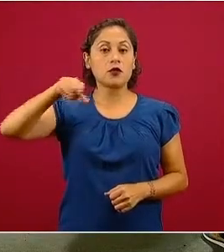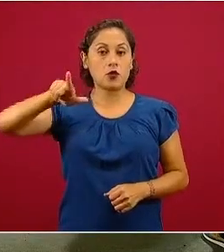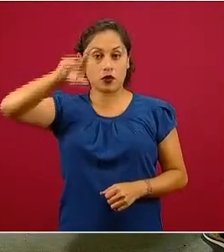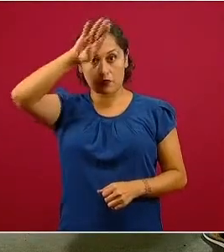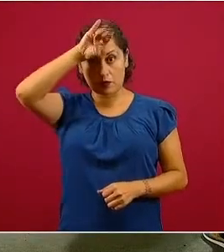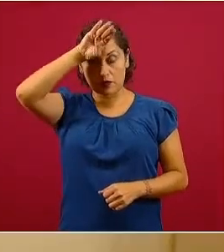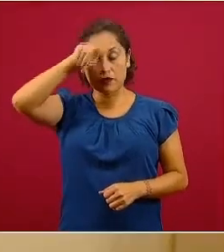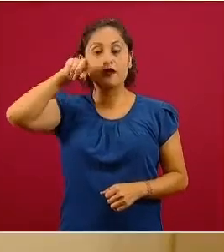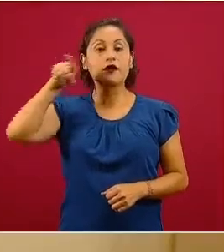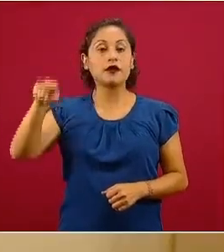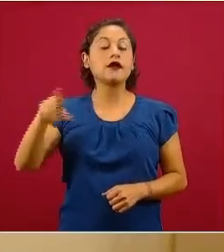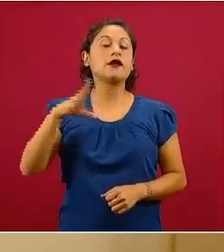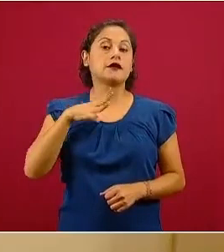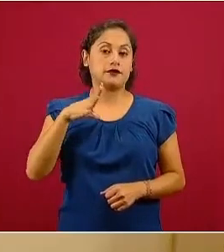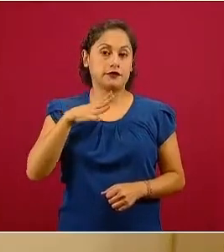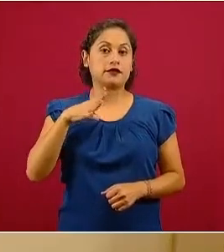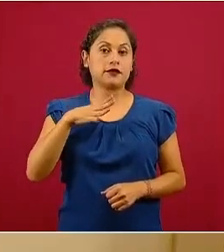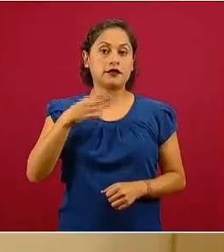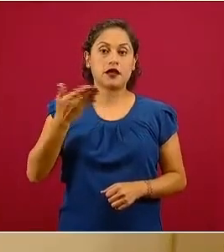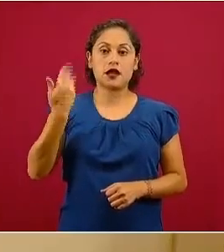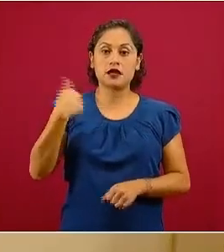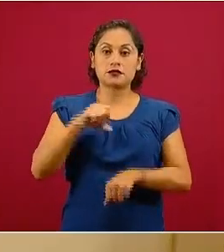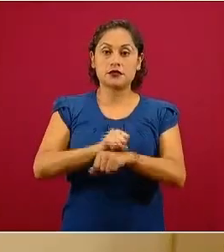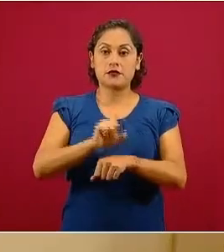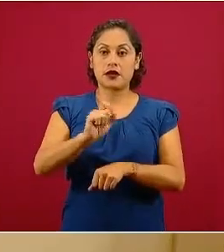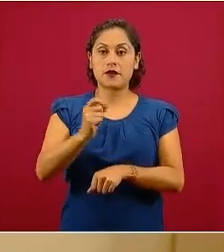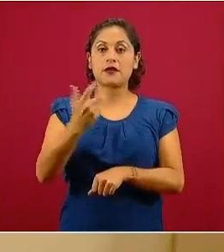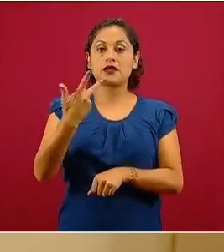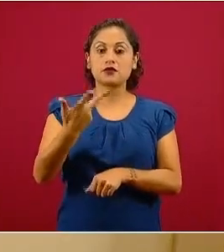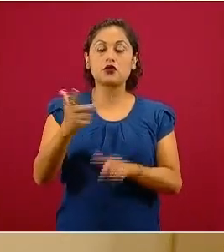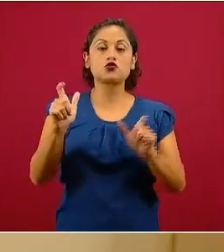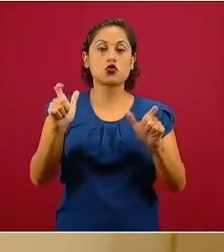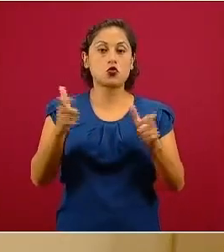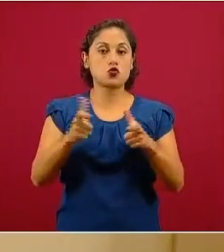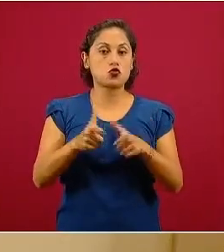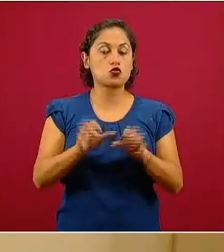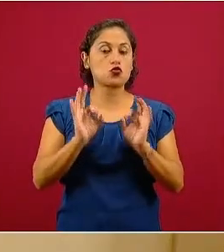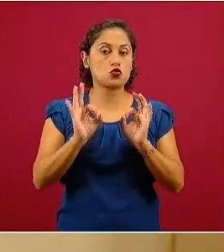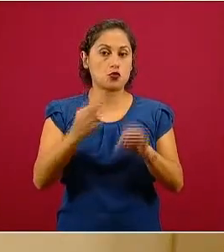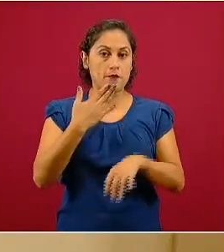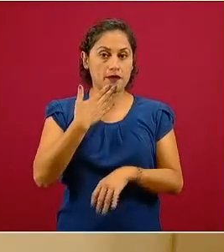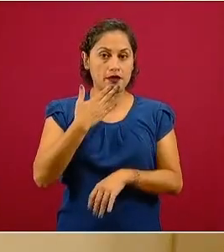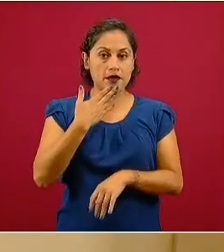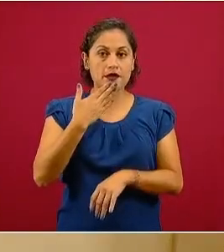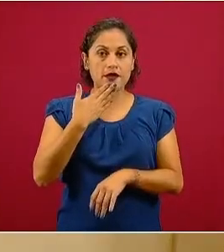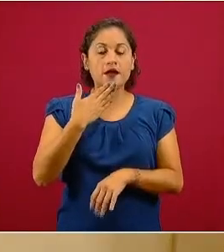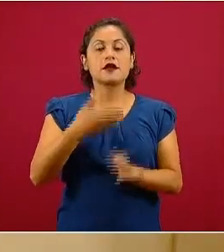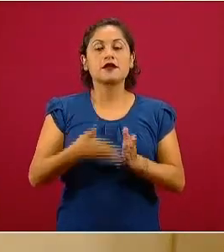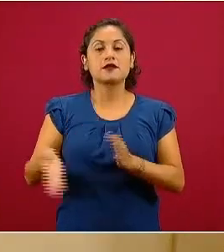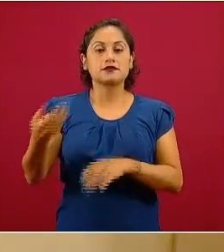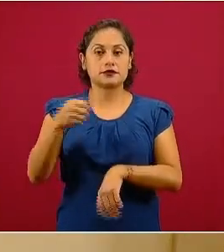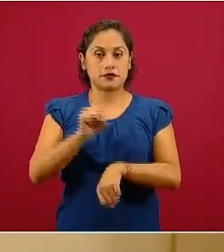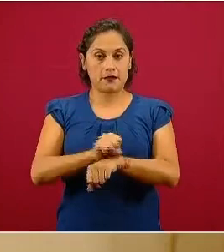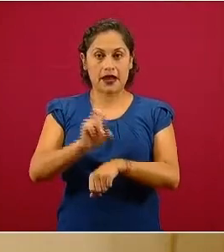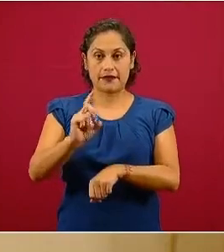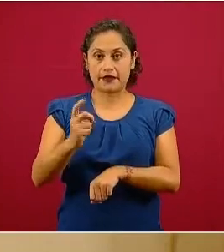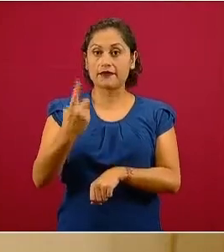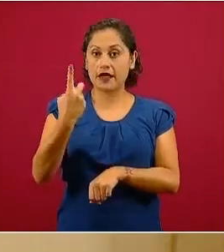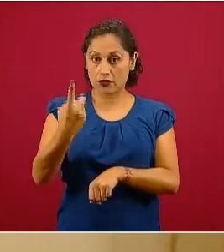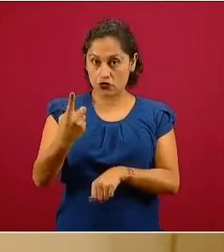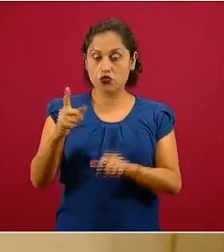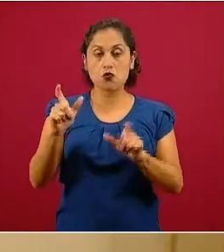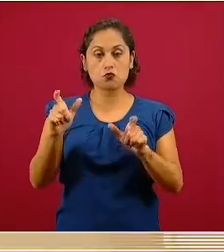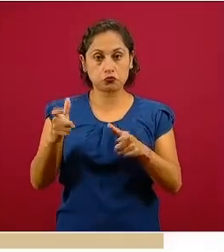igual, un crecimiento hasta la semana 28, una disminución importante hasta la semana 31 y luego un